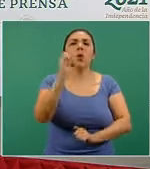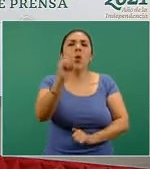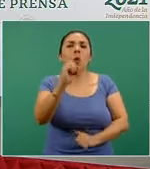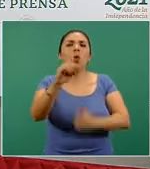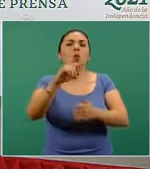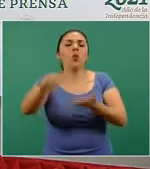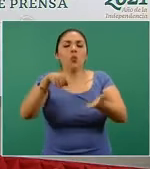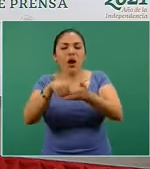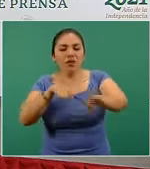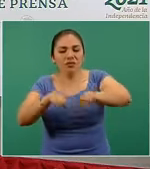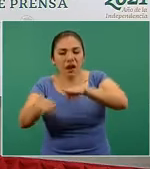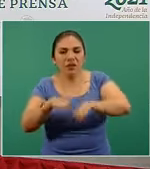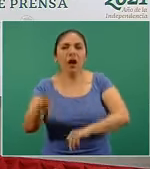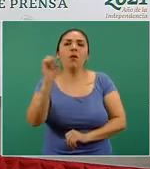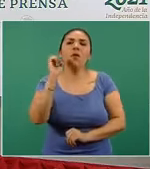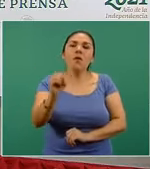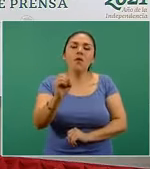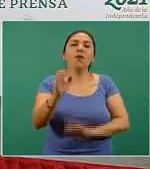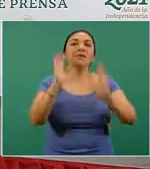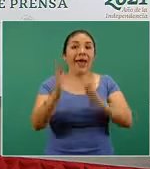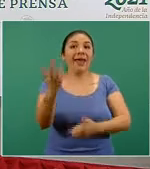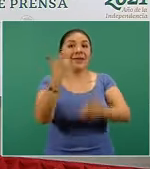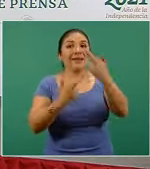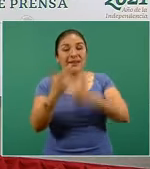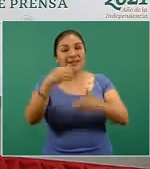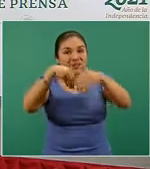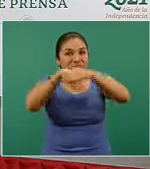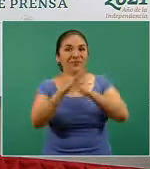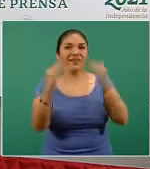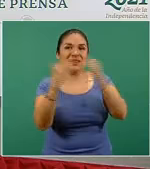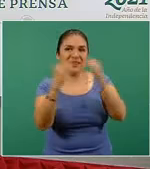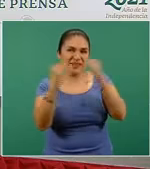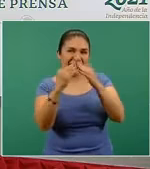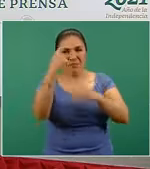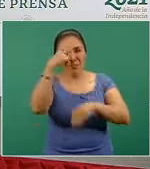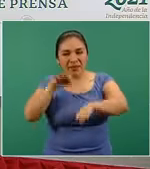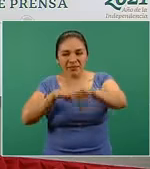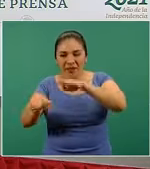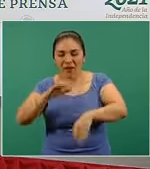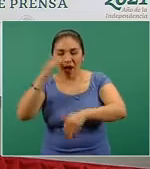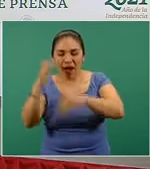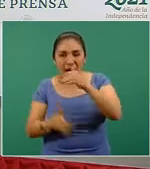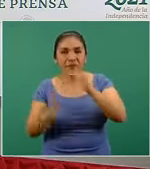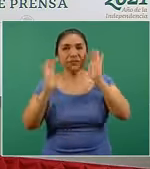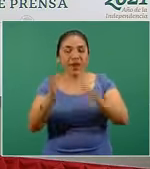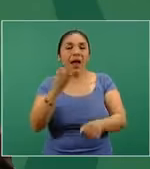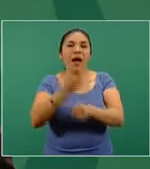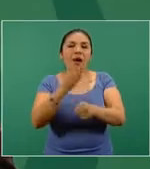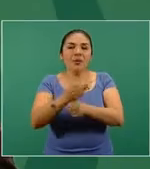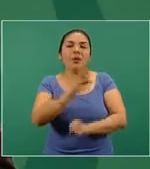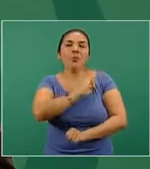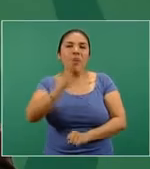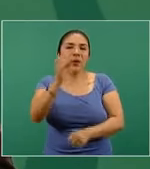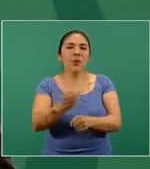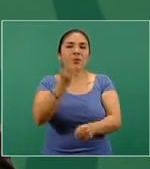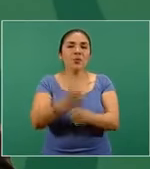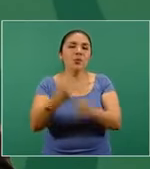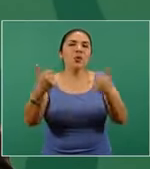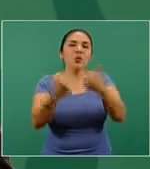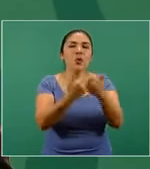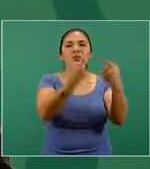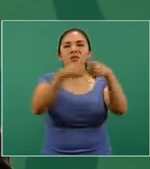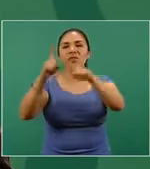lugares de trabajo, a lo mejor ya regresando en este momento de su jornada laboral, pues tienen la oportunidad a través de